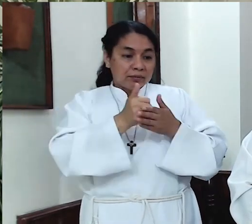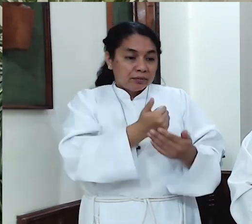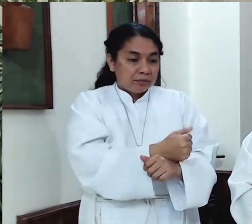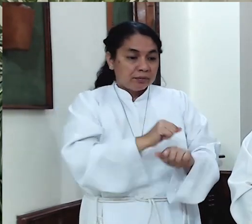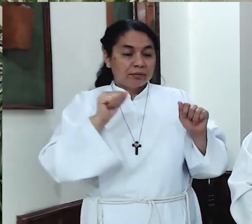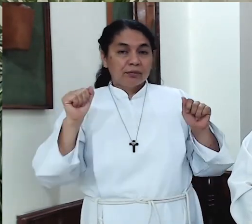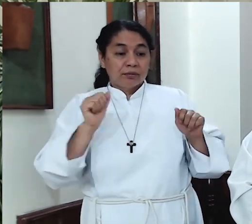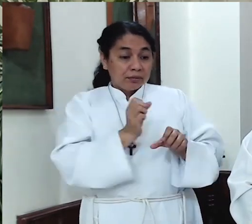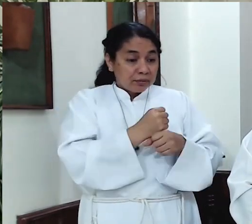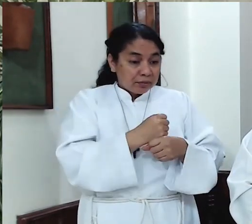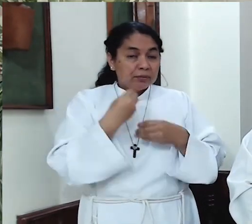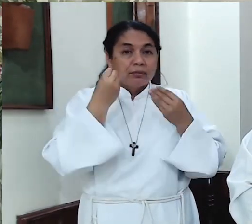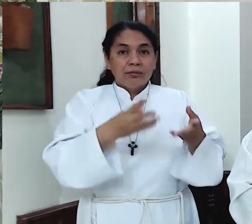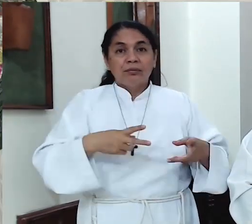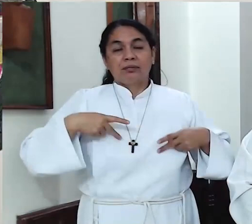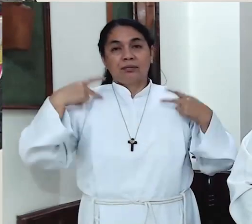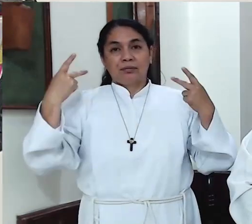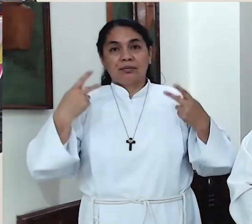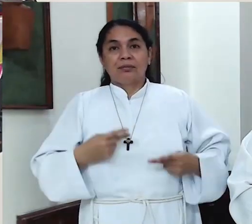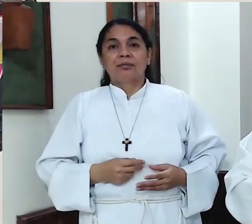les da vida.